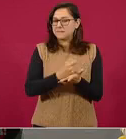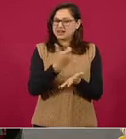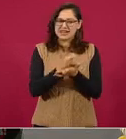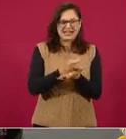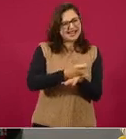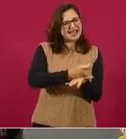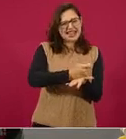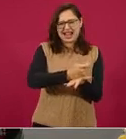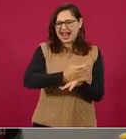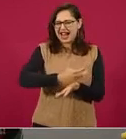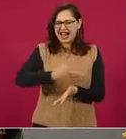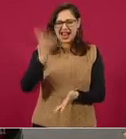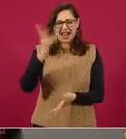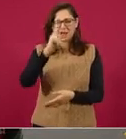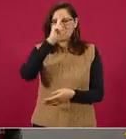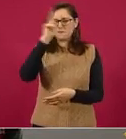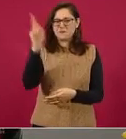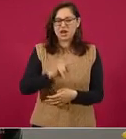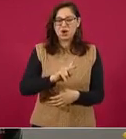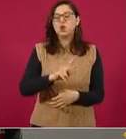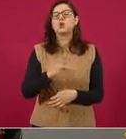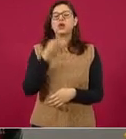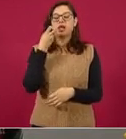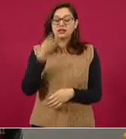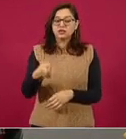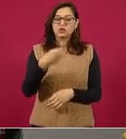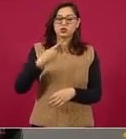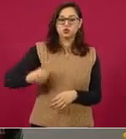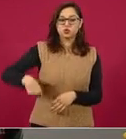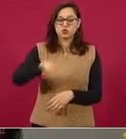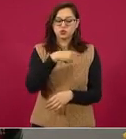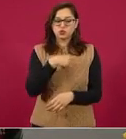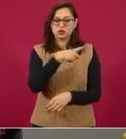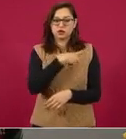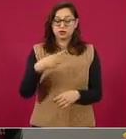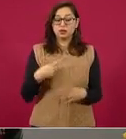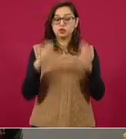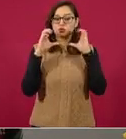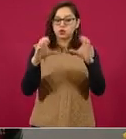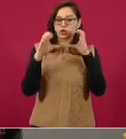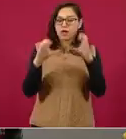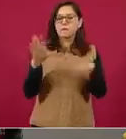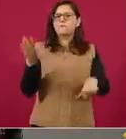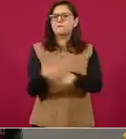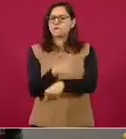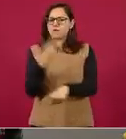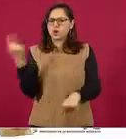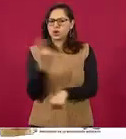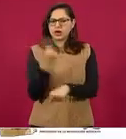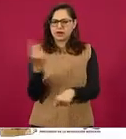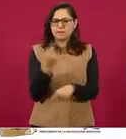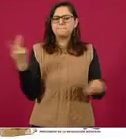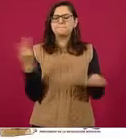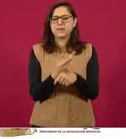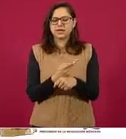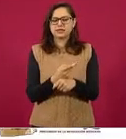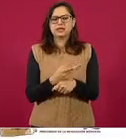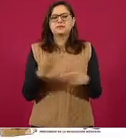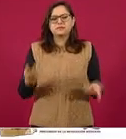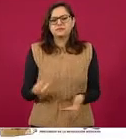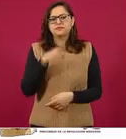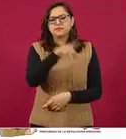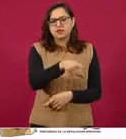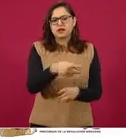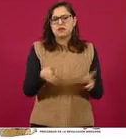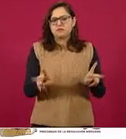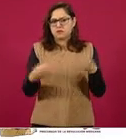cuidando muchísimo en el tema del subsidio, del incentivo fiscal, porque el gobierno